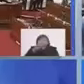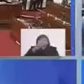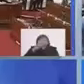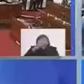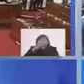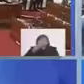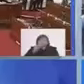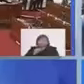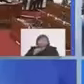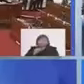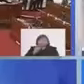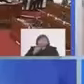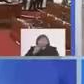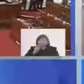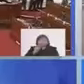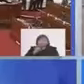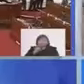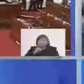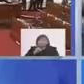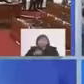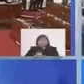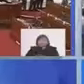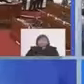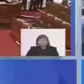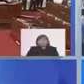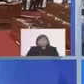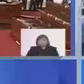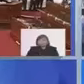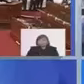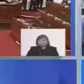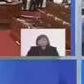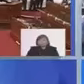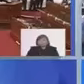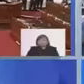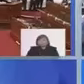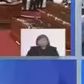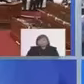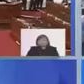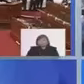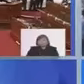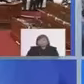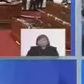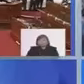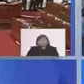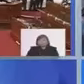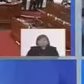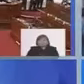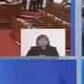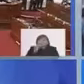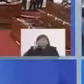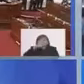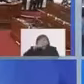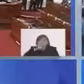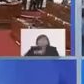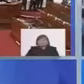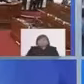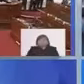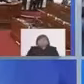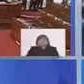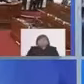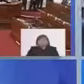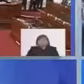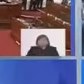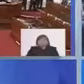En todo caso, también es cierto que, bueno, con el aflorar de las temperaturas más extremas, un clásico,